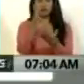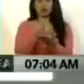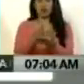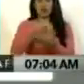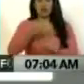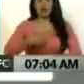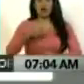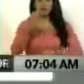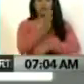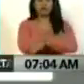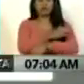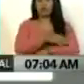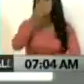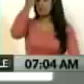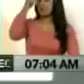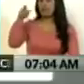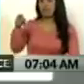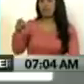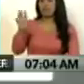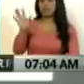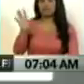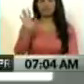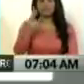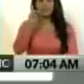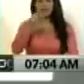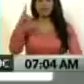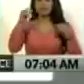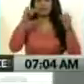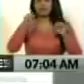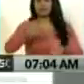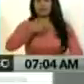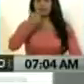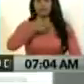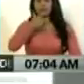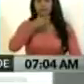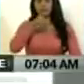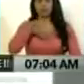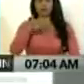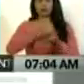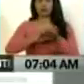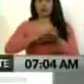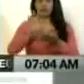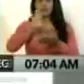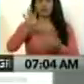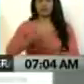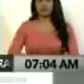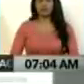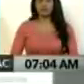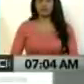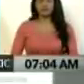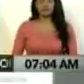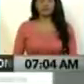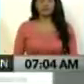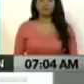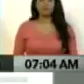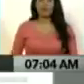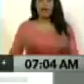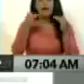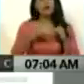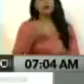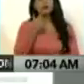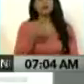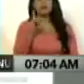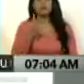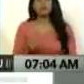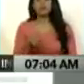al chavismo, solo conversando sinceramente habrá soluciones para el país. También nos colocan, buen día Venezuela, esto lo dice del